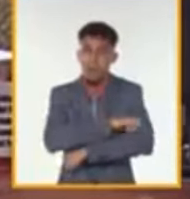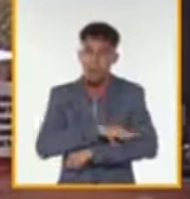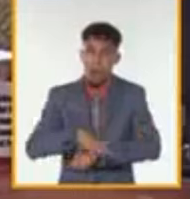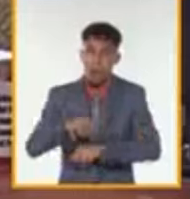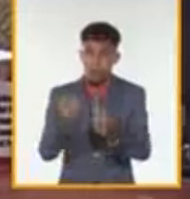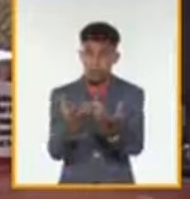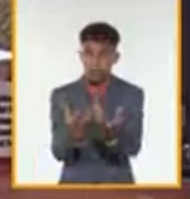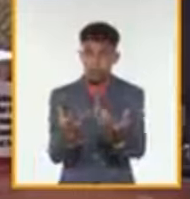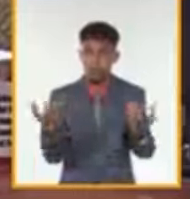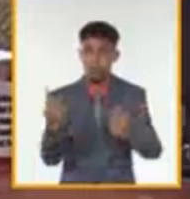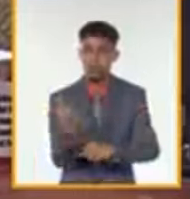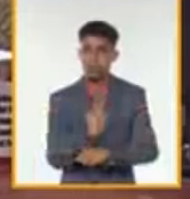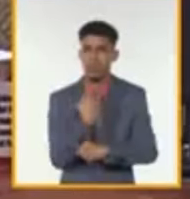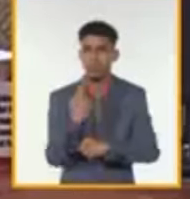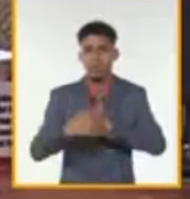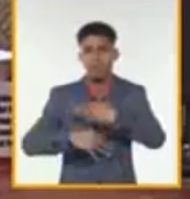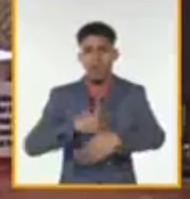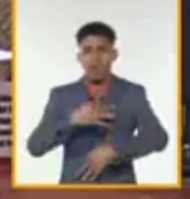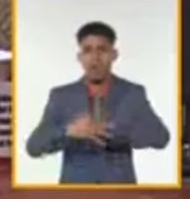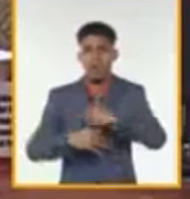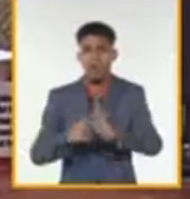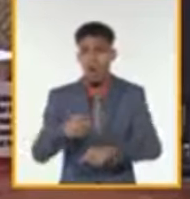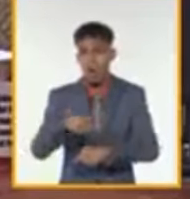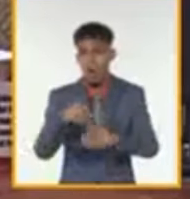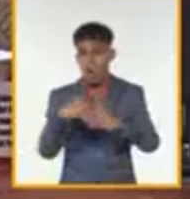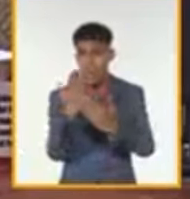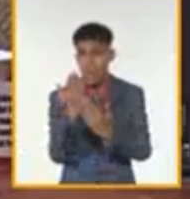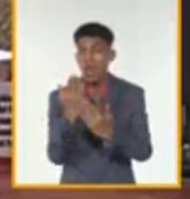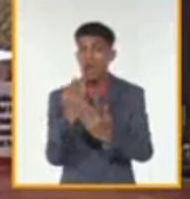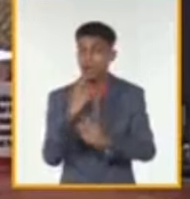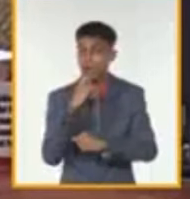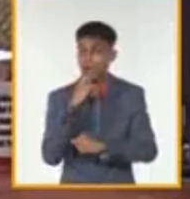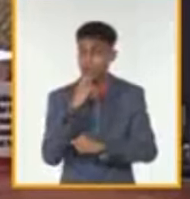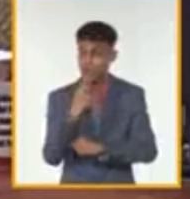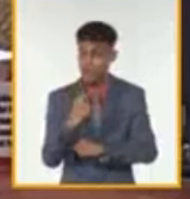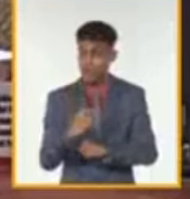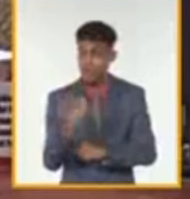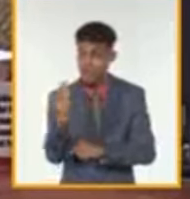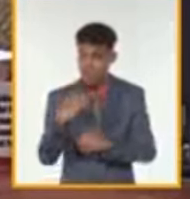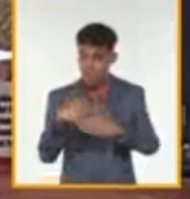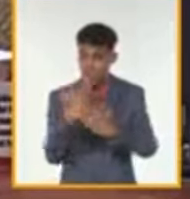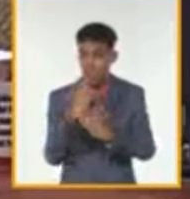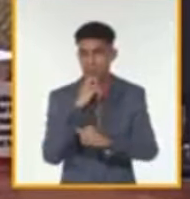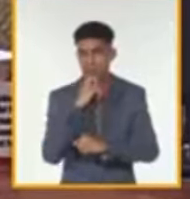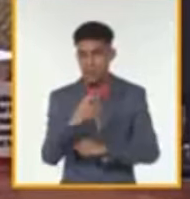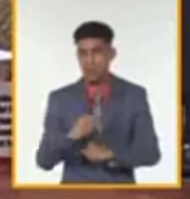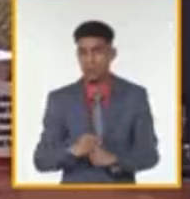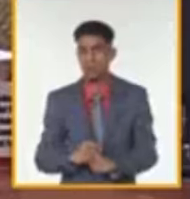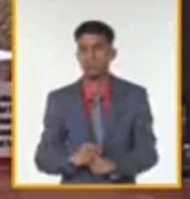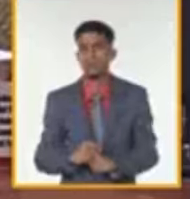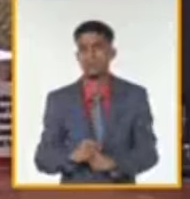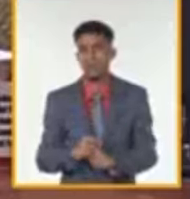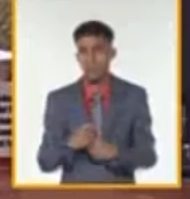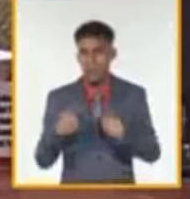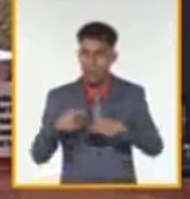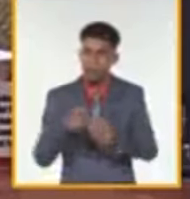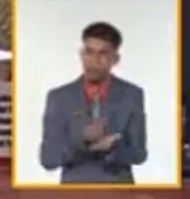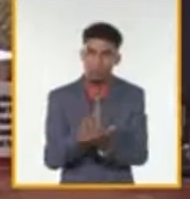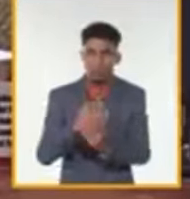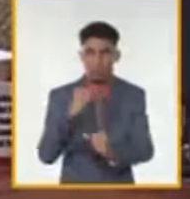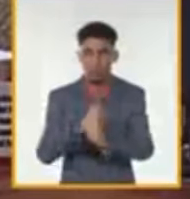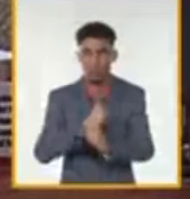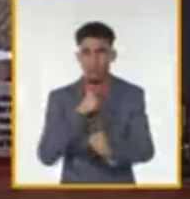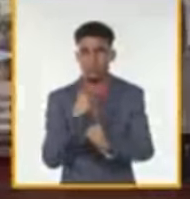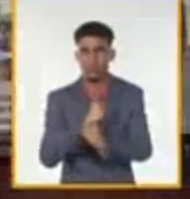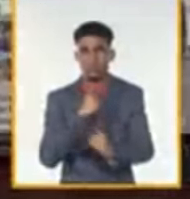nos esperaban días difíciles y días Muy duros y así ha sido no ha dejado no hemos dejado de tener un día que no sea difícil un día que no sea